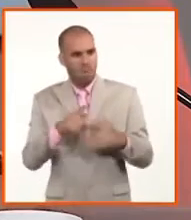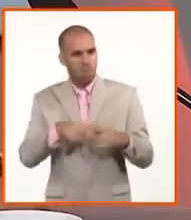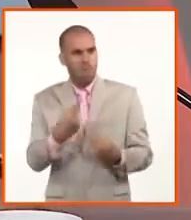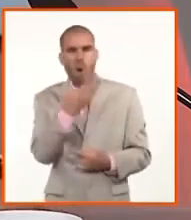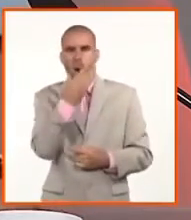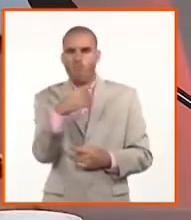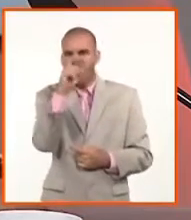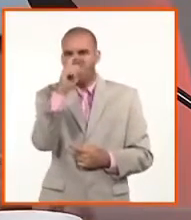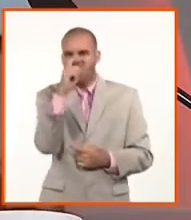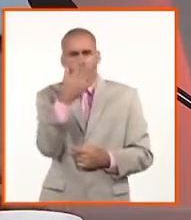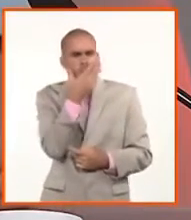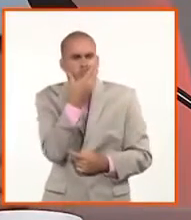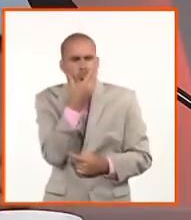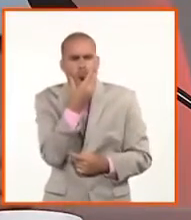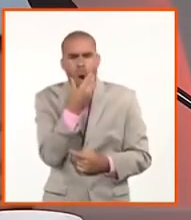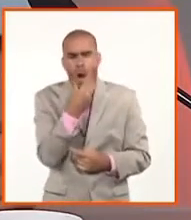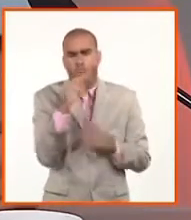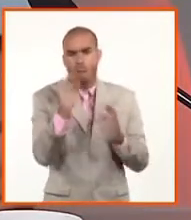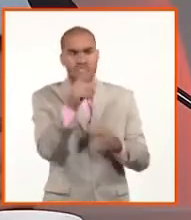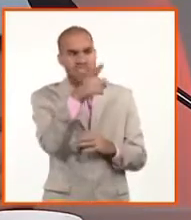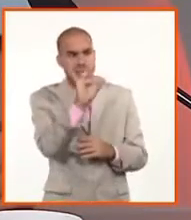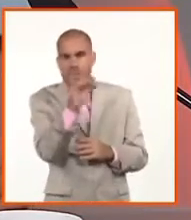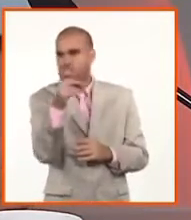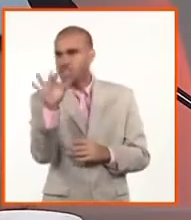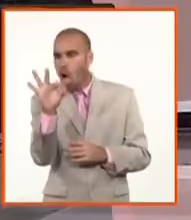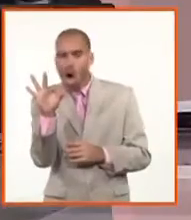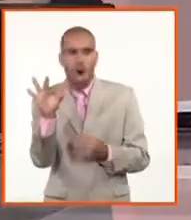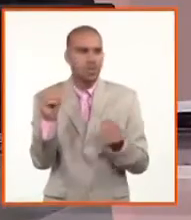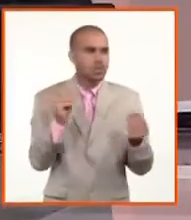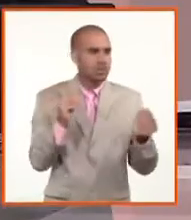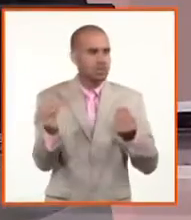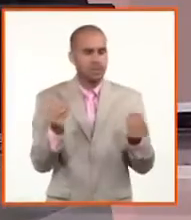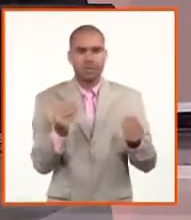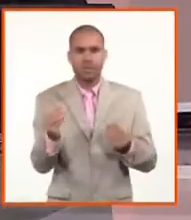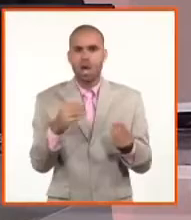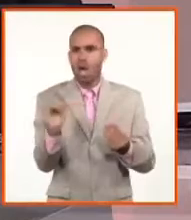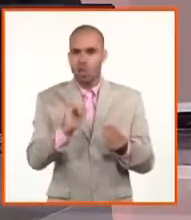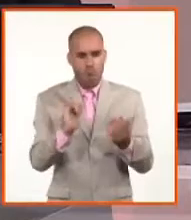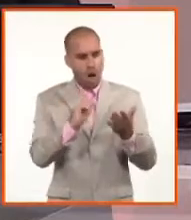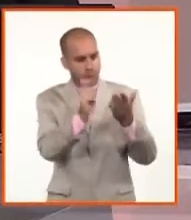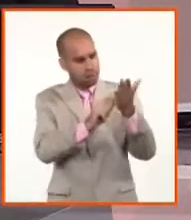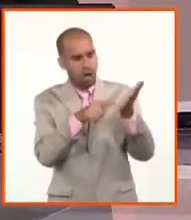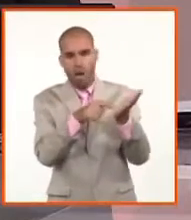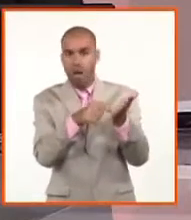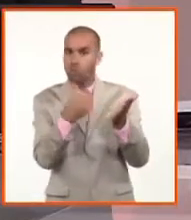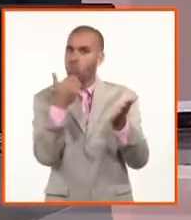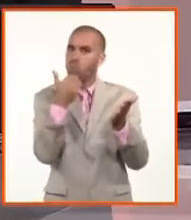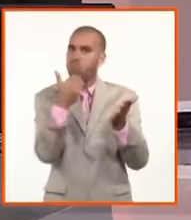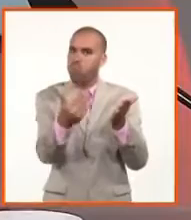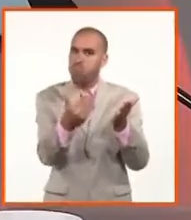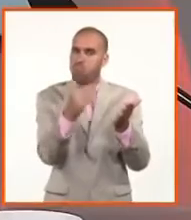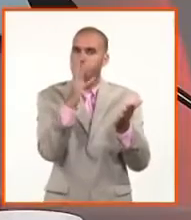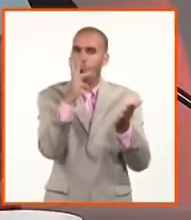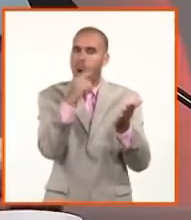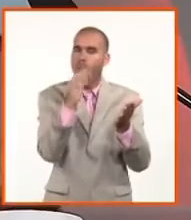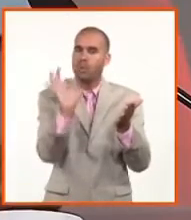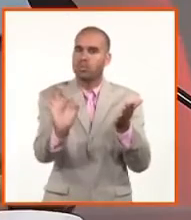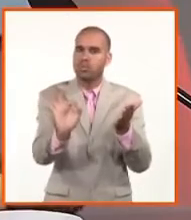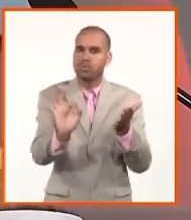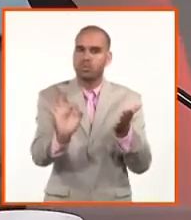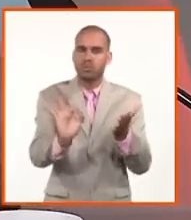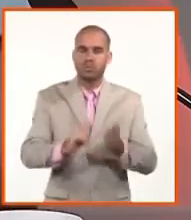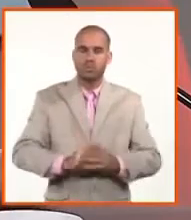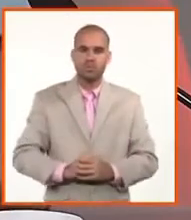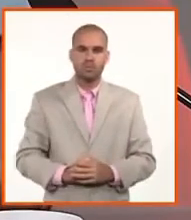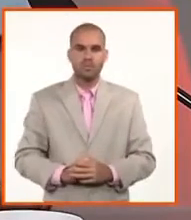para hablar de esta manera? Esos ensayos de ellos así y su poesía. Y también la poesía también, que es muy diversa. Y nosotros, a partir de